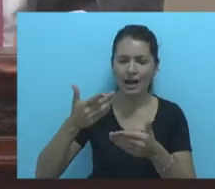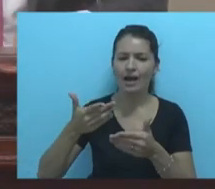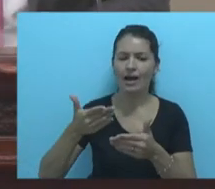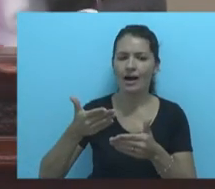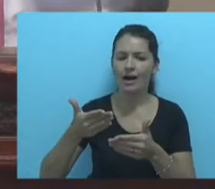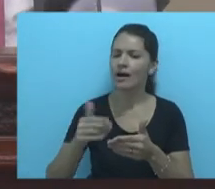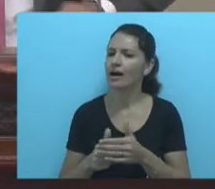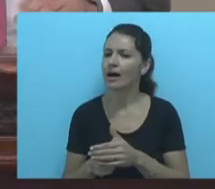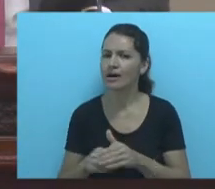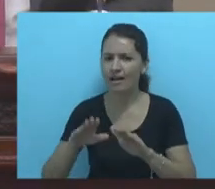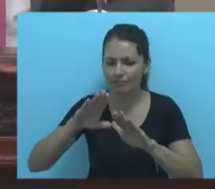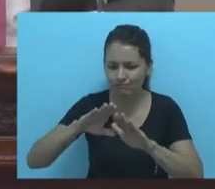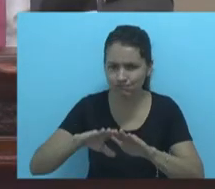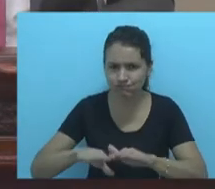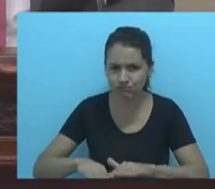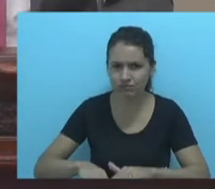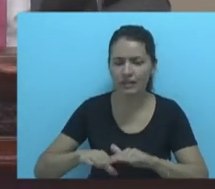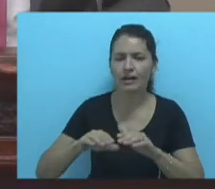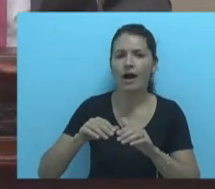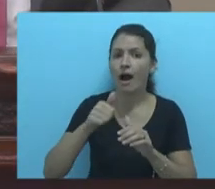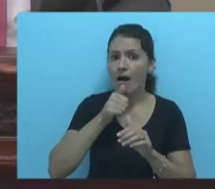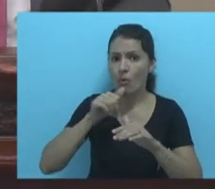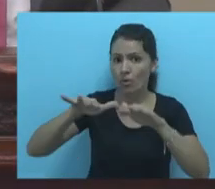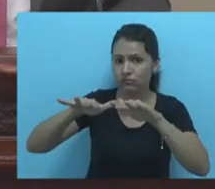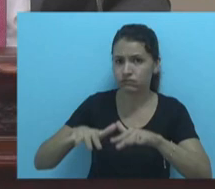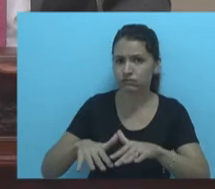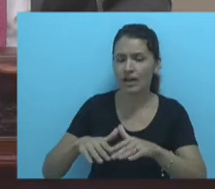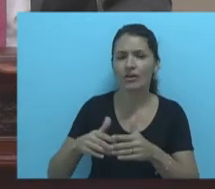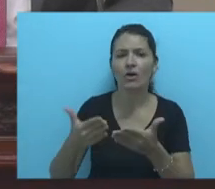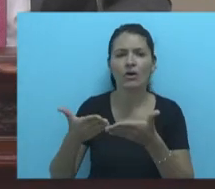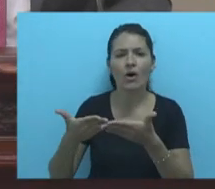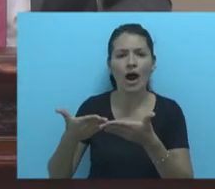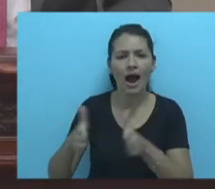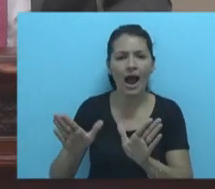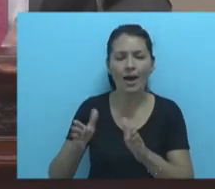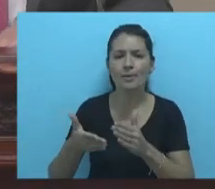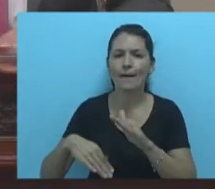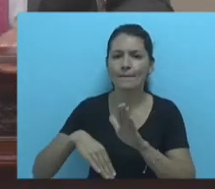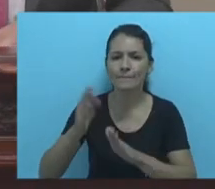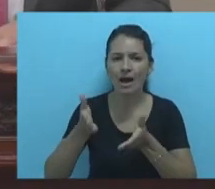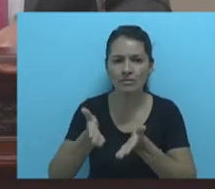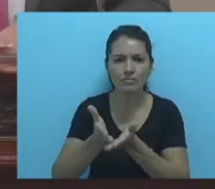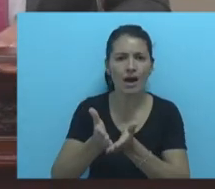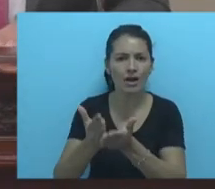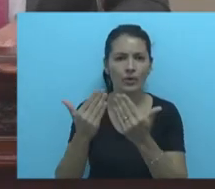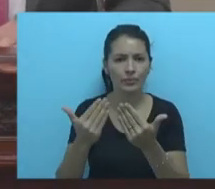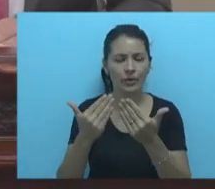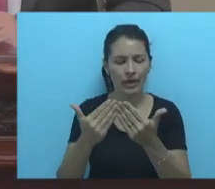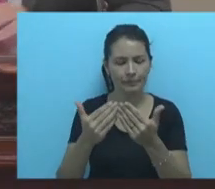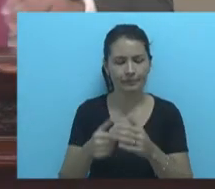el tratamiento sobre tablas del proyecto de comunicación. A votación, resulta aprobado.